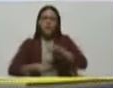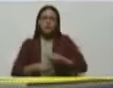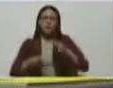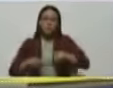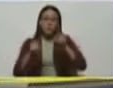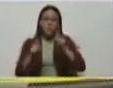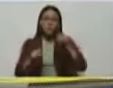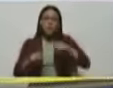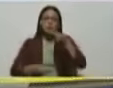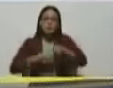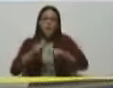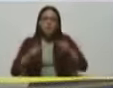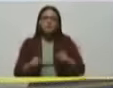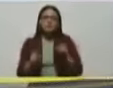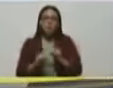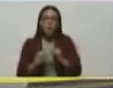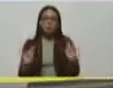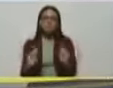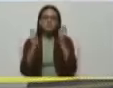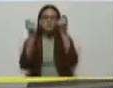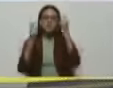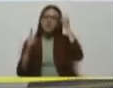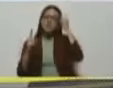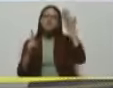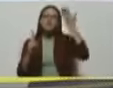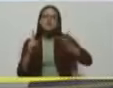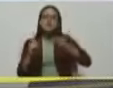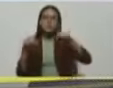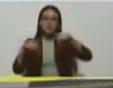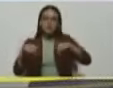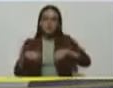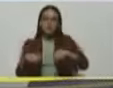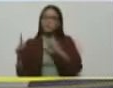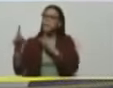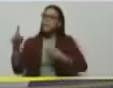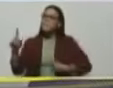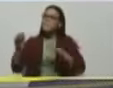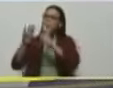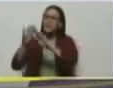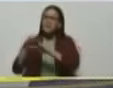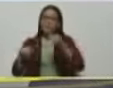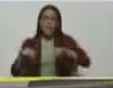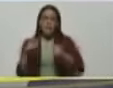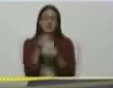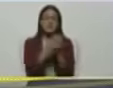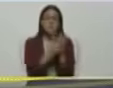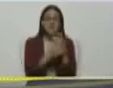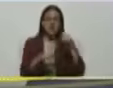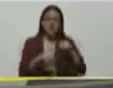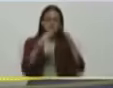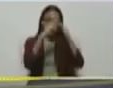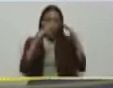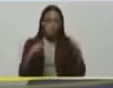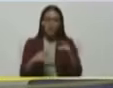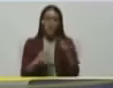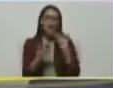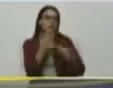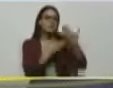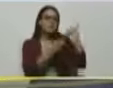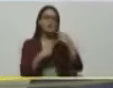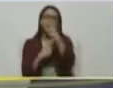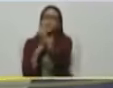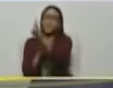este día monumental. Presidente, fue aquí en Miraflores, no hace mucho, usted nos